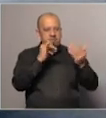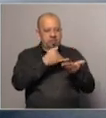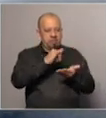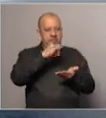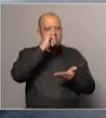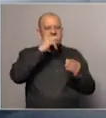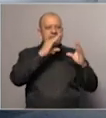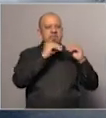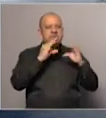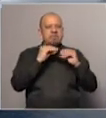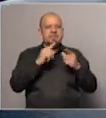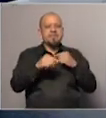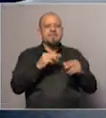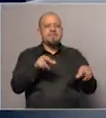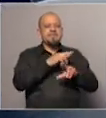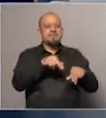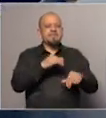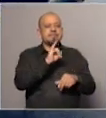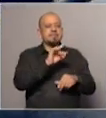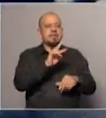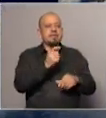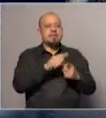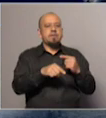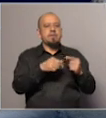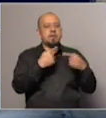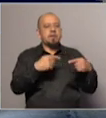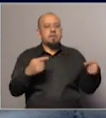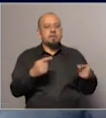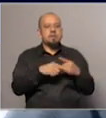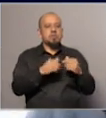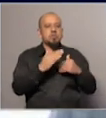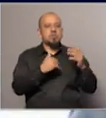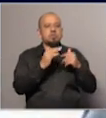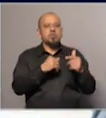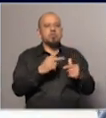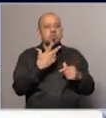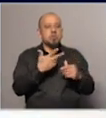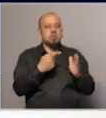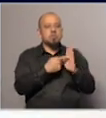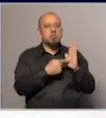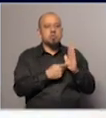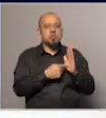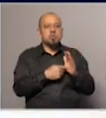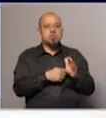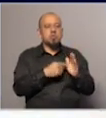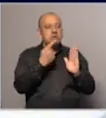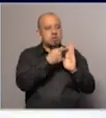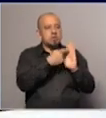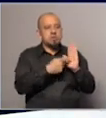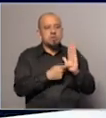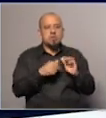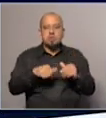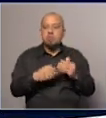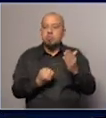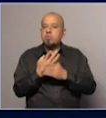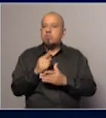cooperativas en 2% en la exoneración del iva para los es de construcción y otros tres puntos más en que está aquello ante lo